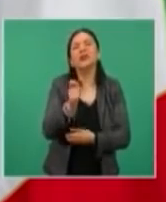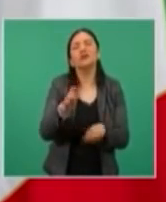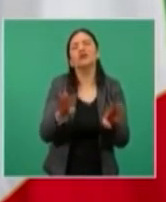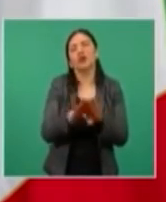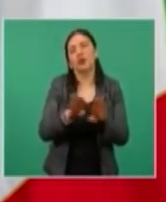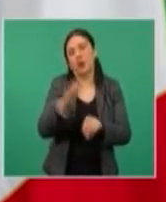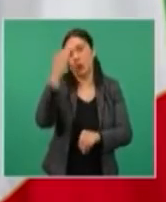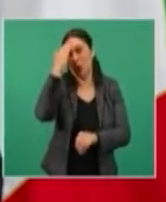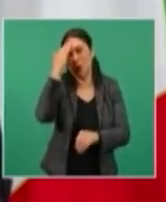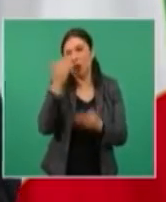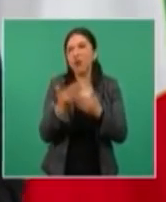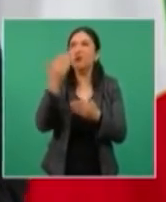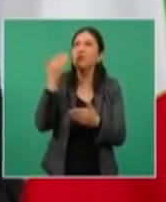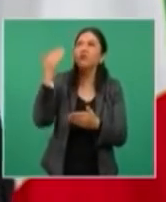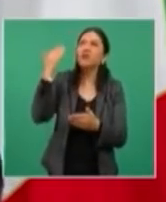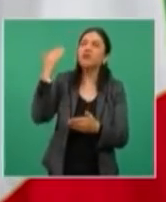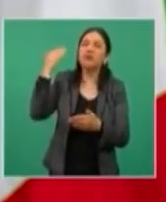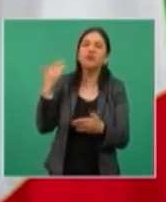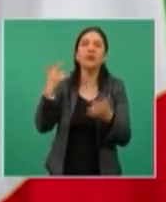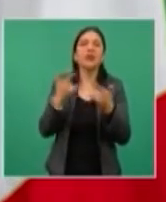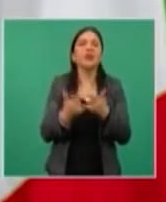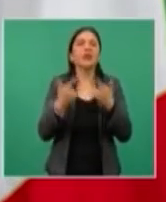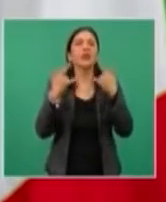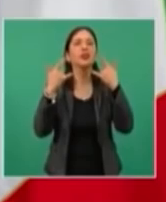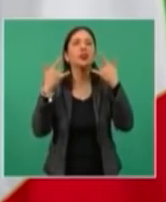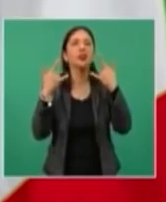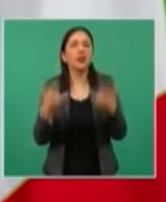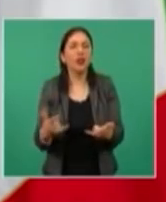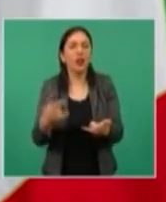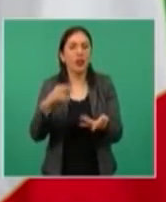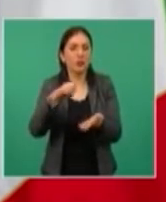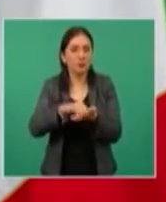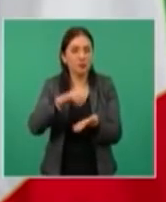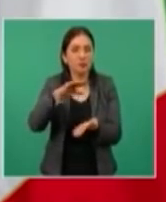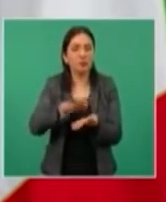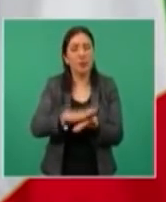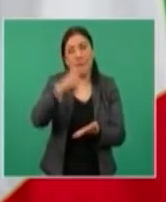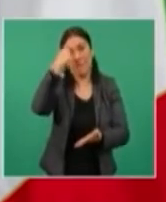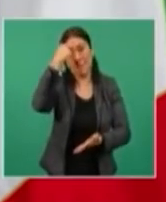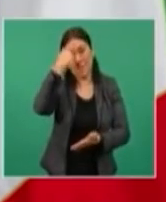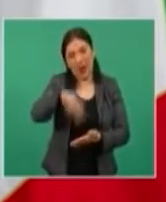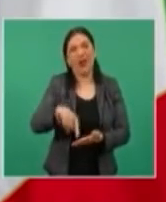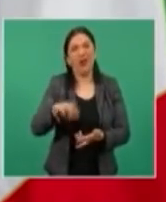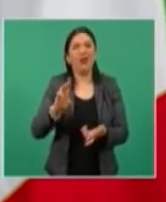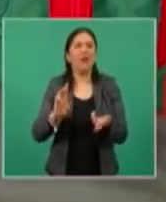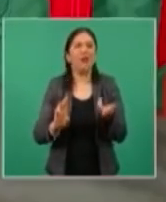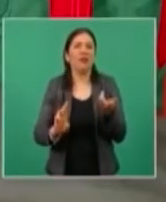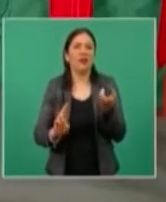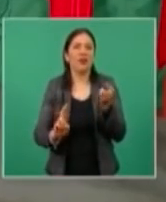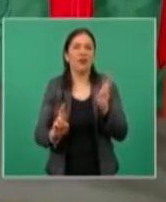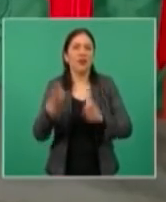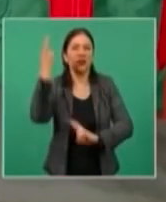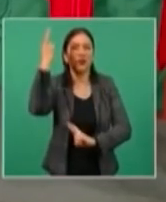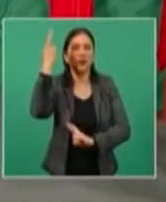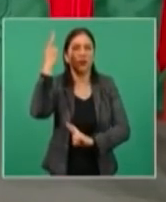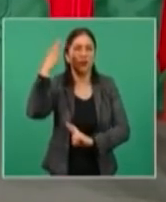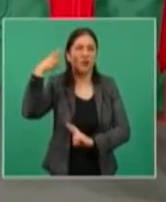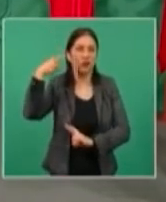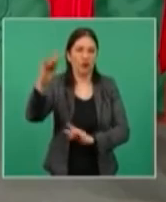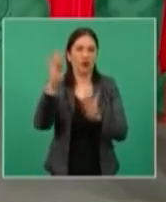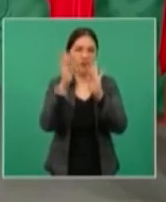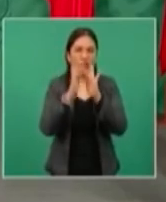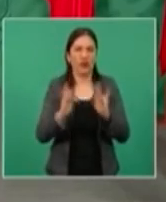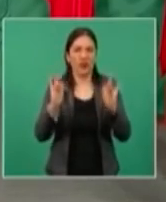de legalidad. No hay un solo artículo de la ley que les permita hacer lo que hicieron. Pero